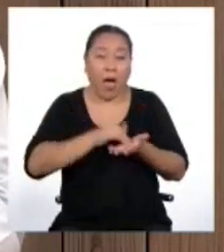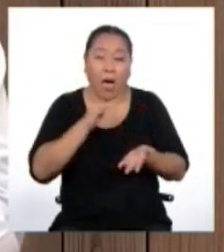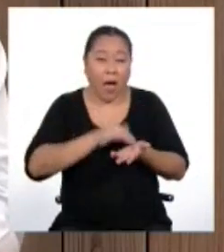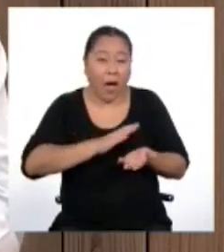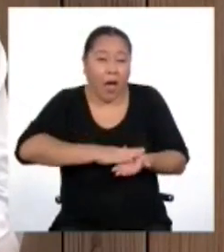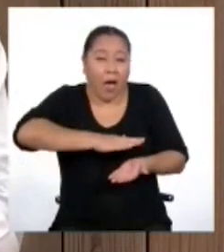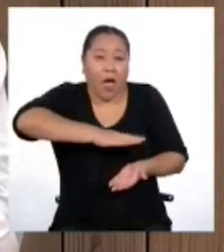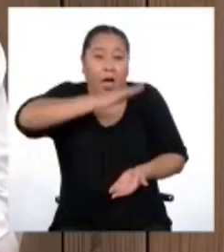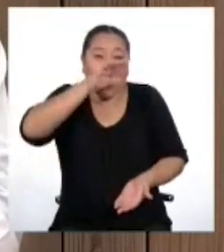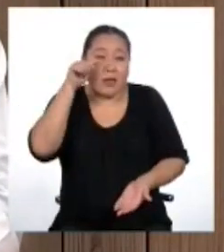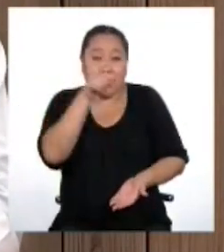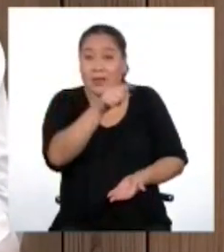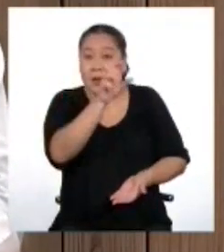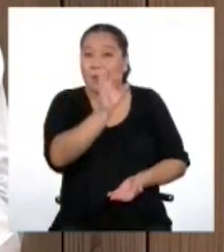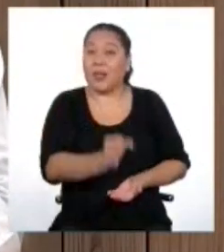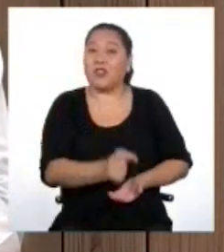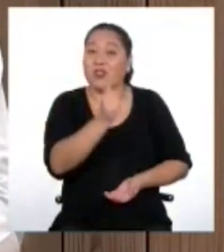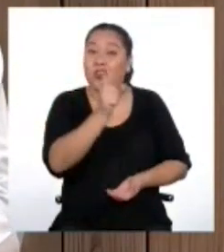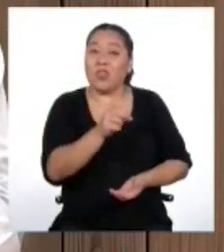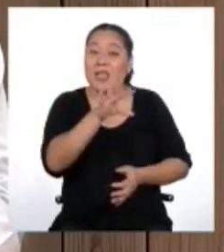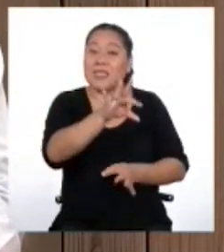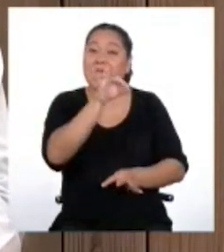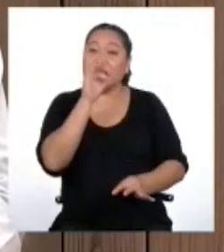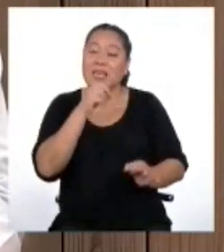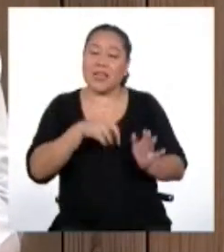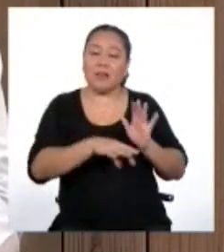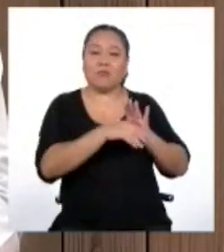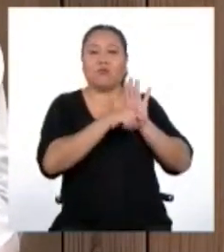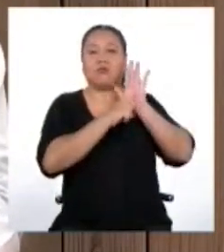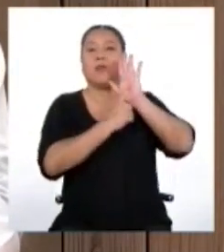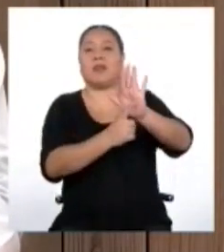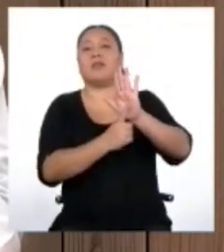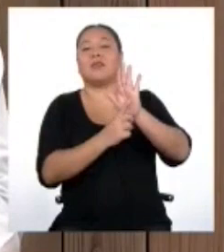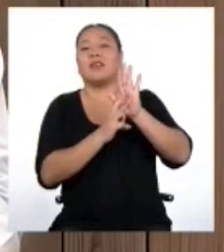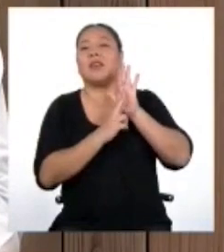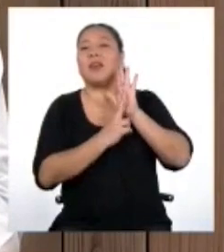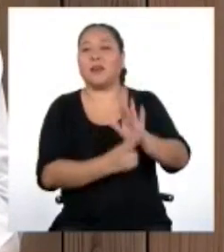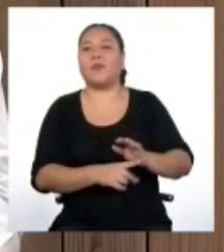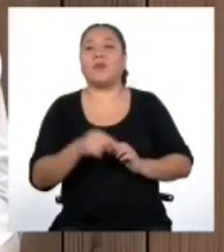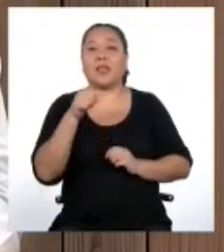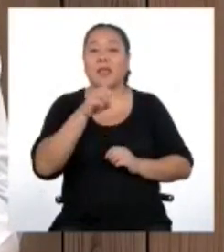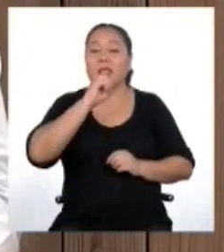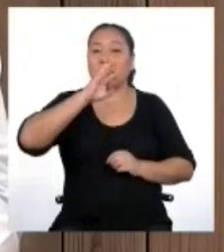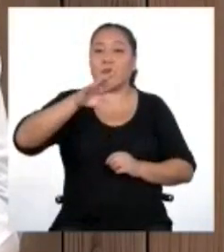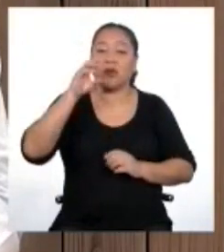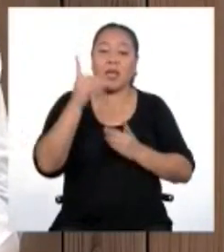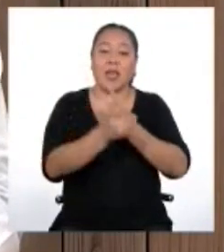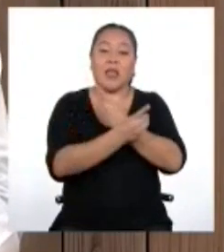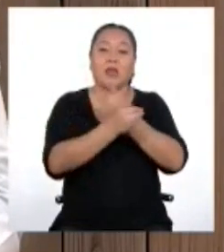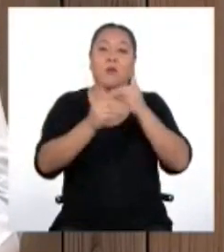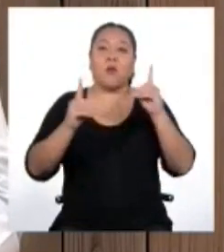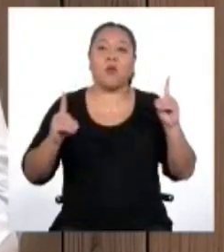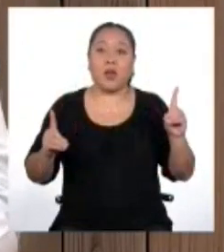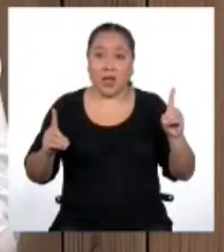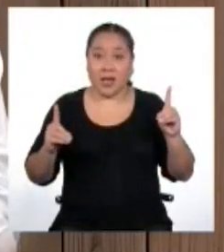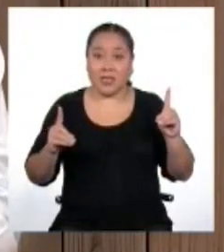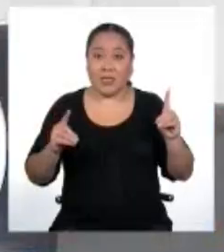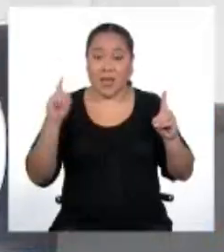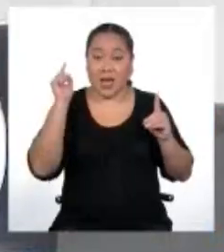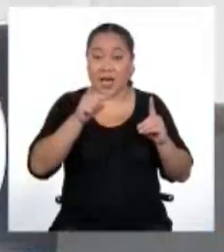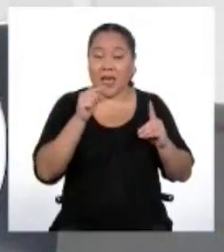quien gobierna. Y como quien gobierna nos representa, podemos decir que la democracia es el gobierno del